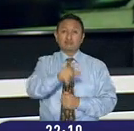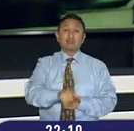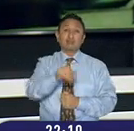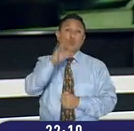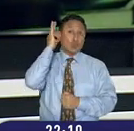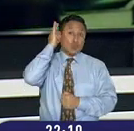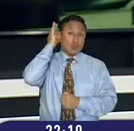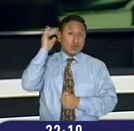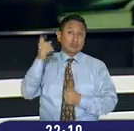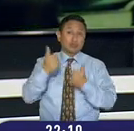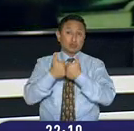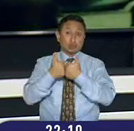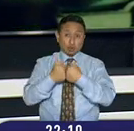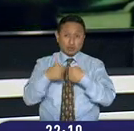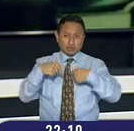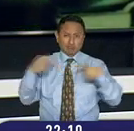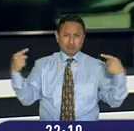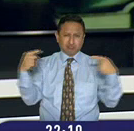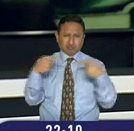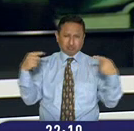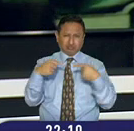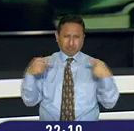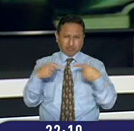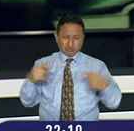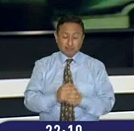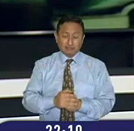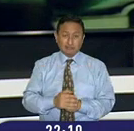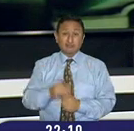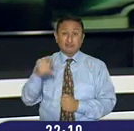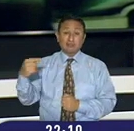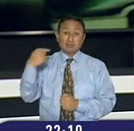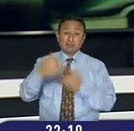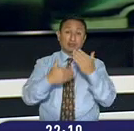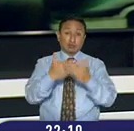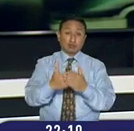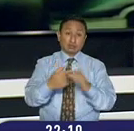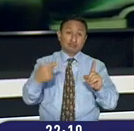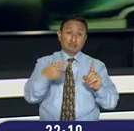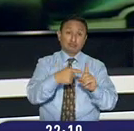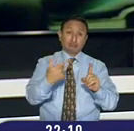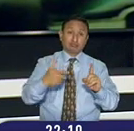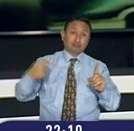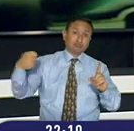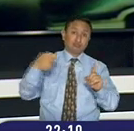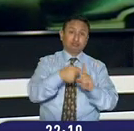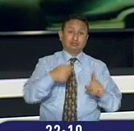quien habría sido su pareja y quien luego presuntamente la asesinó.